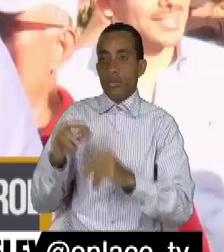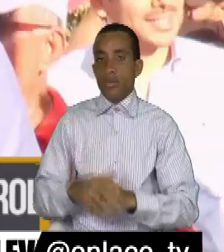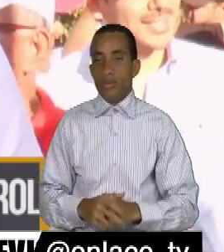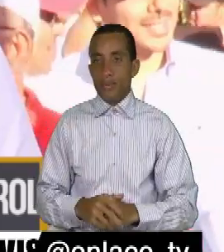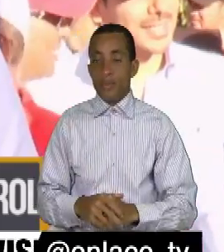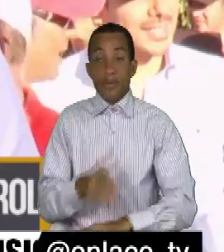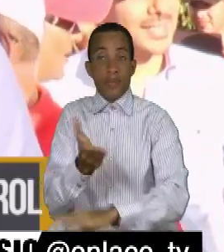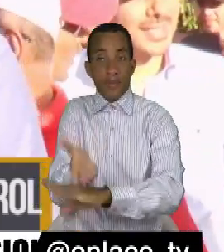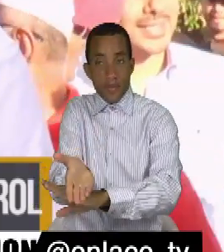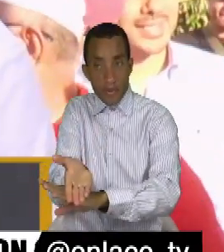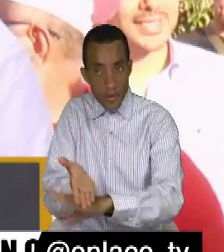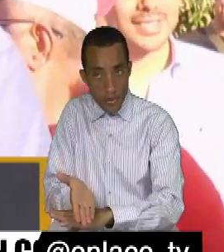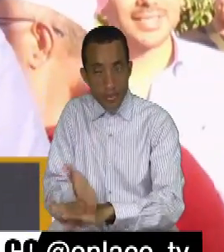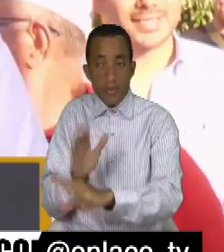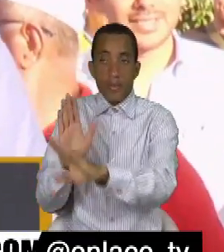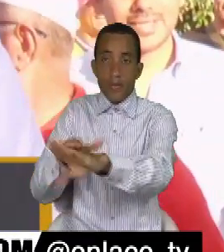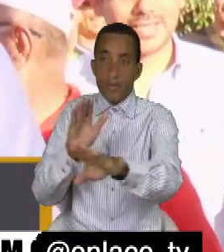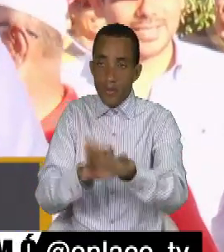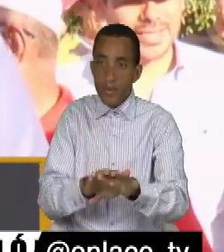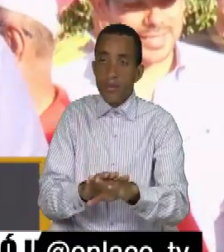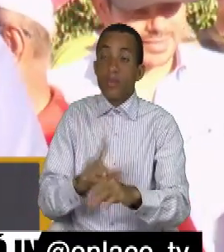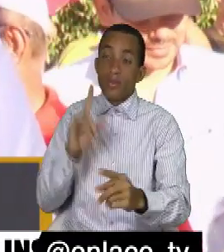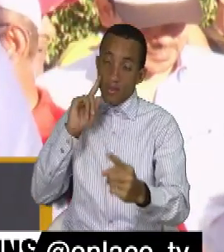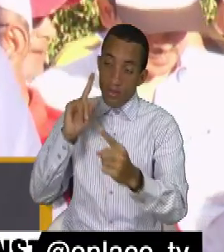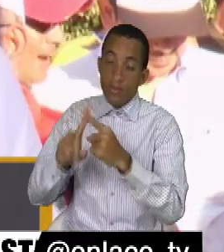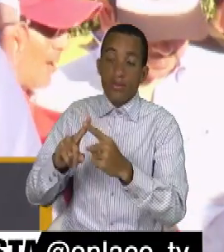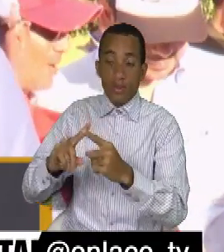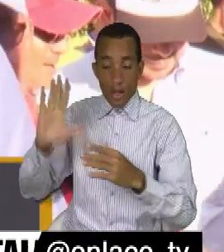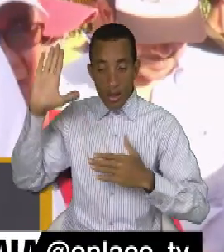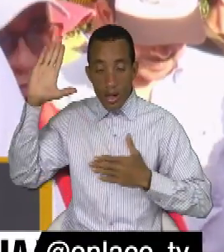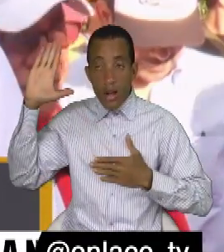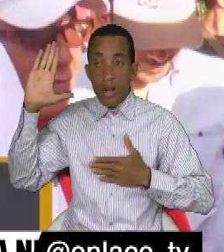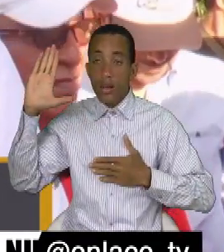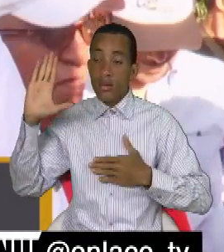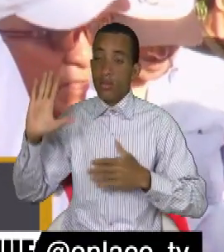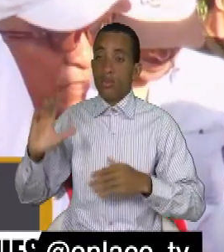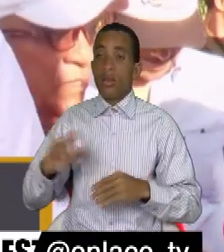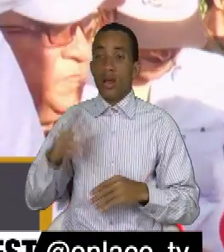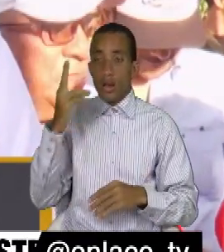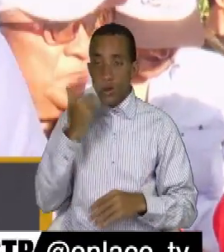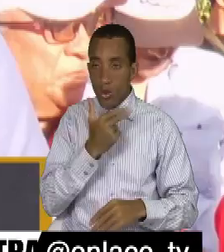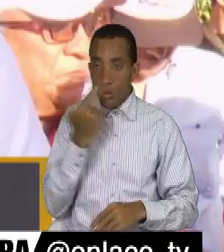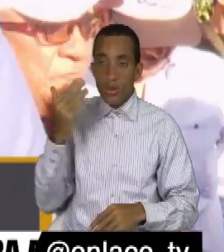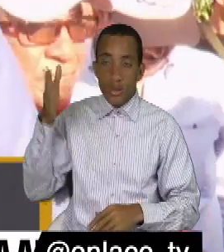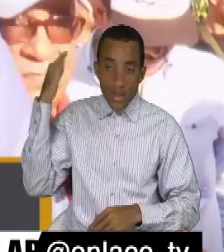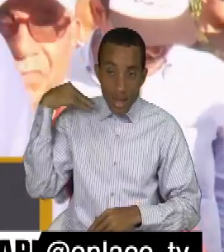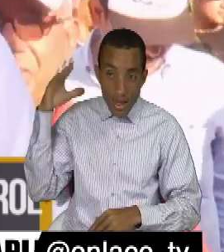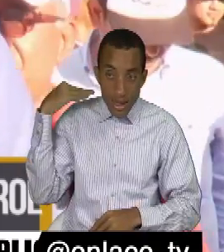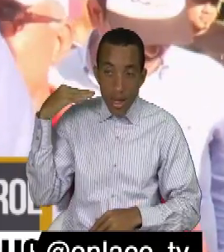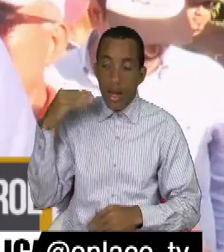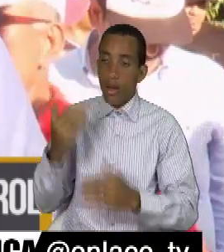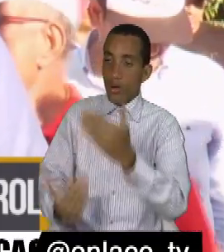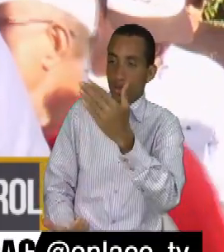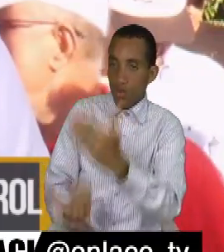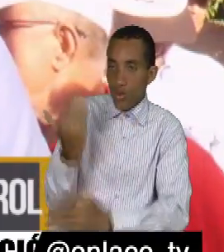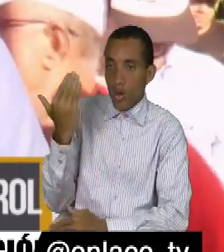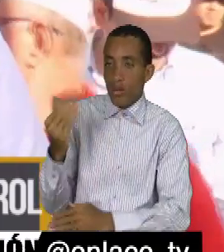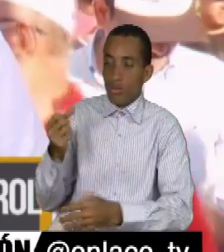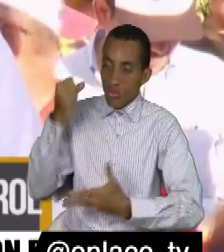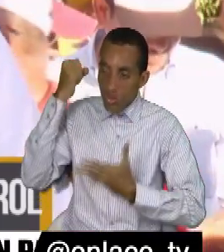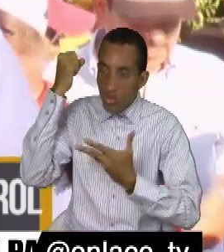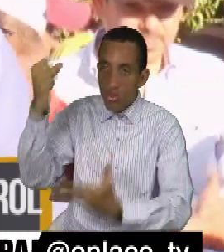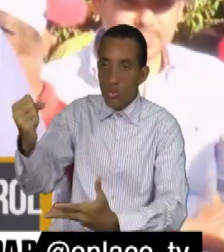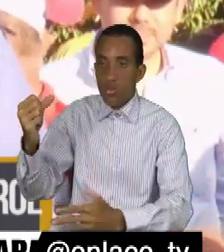Exigirle a Ecopetrol que cumpla con su palabra, que cumpla ese compromiso que hicieron para modernizar, para invertirle